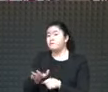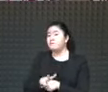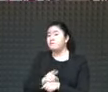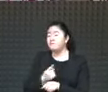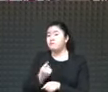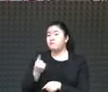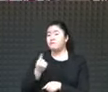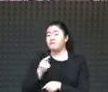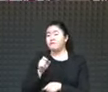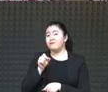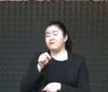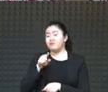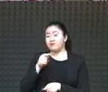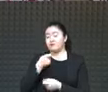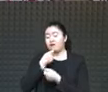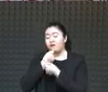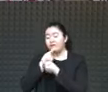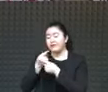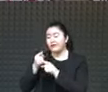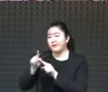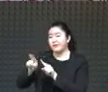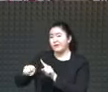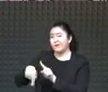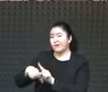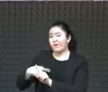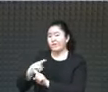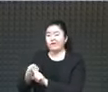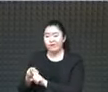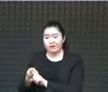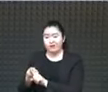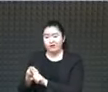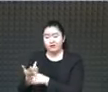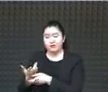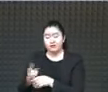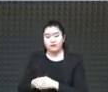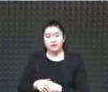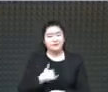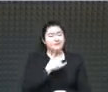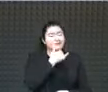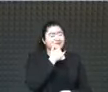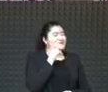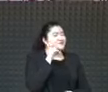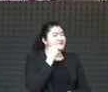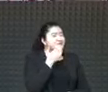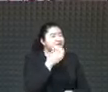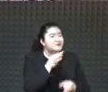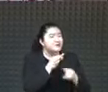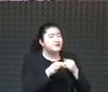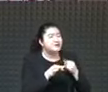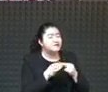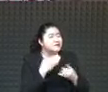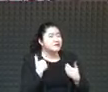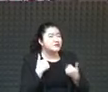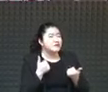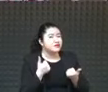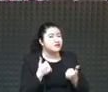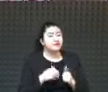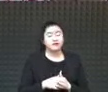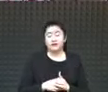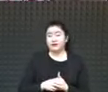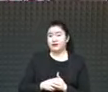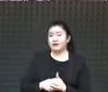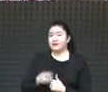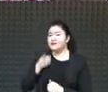haber incurrido en violación de menores. ¿Usted cómo ve esta situación? No te escuché bien, Raúl, discúlpame la última parte. Decía